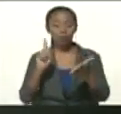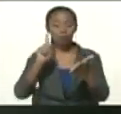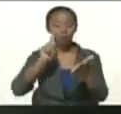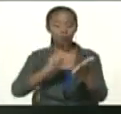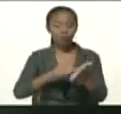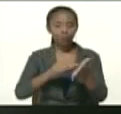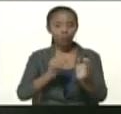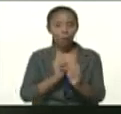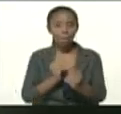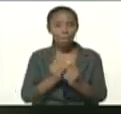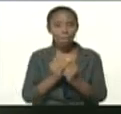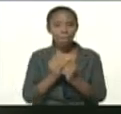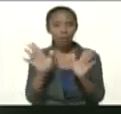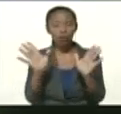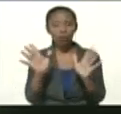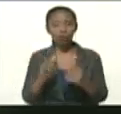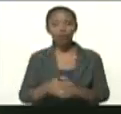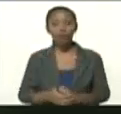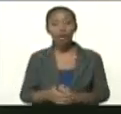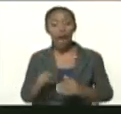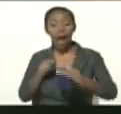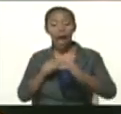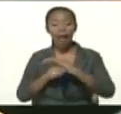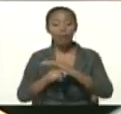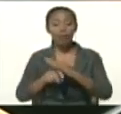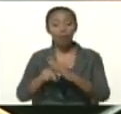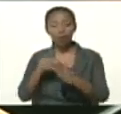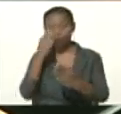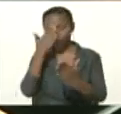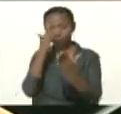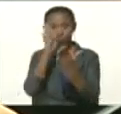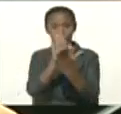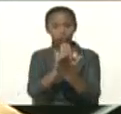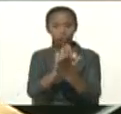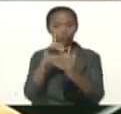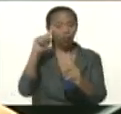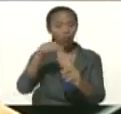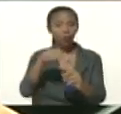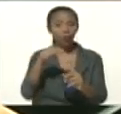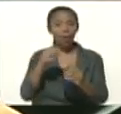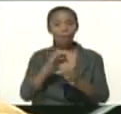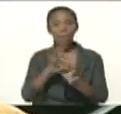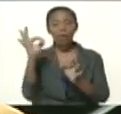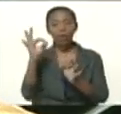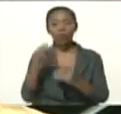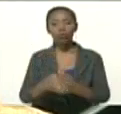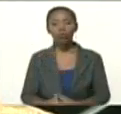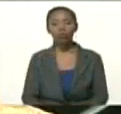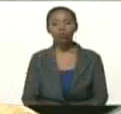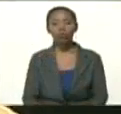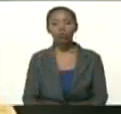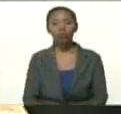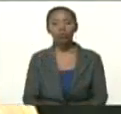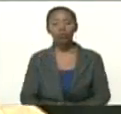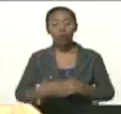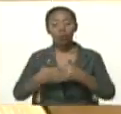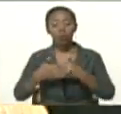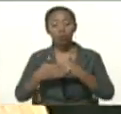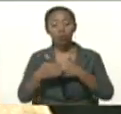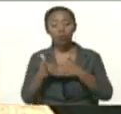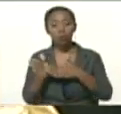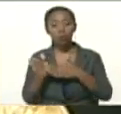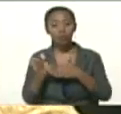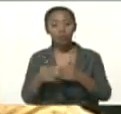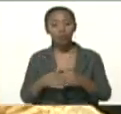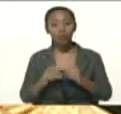abro y entro directamente al Petro. Y allí, en la apertura,